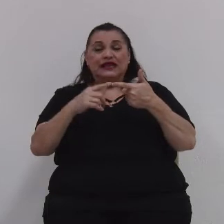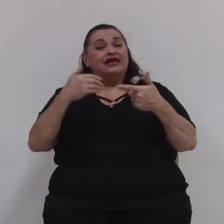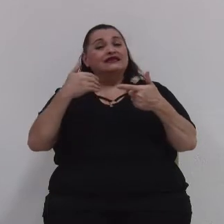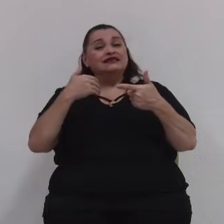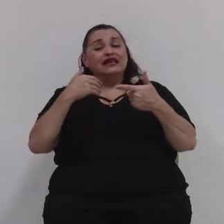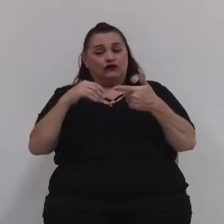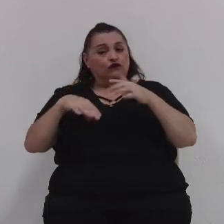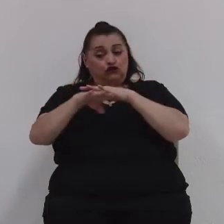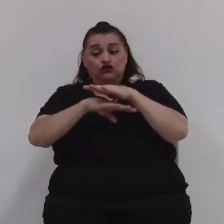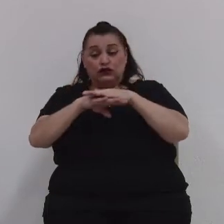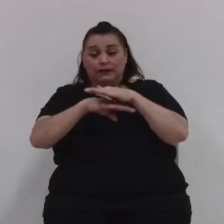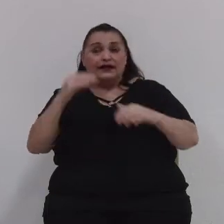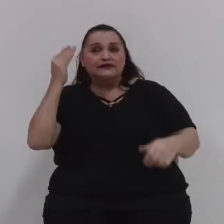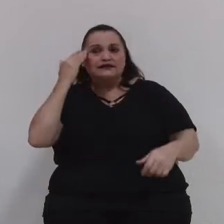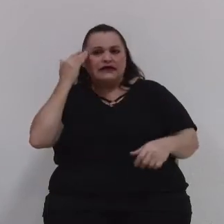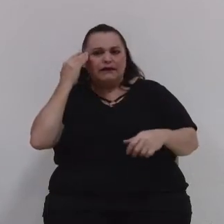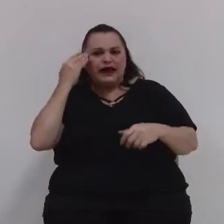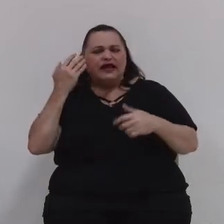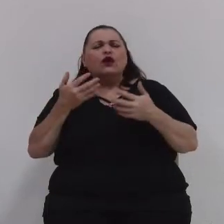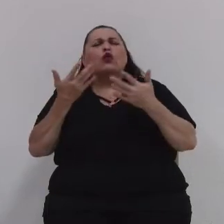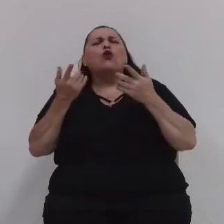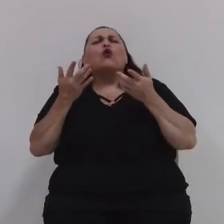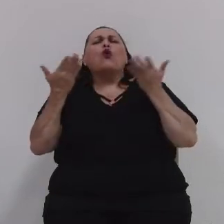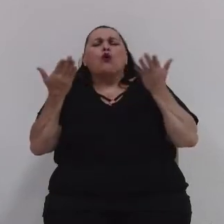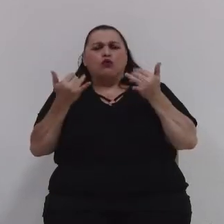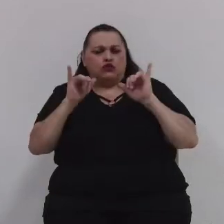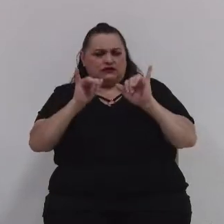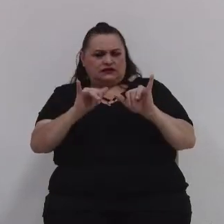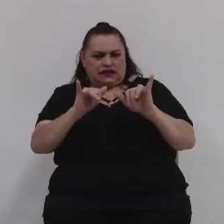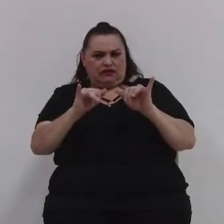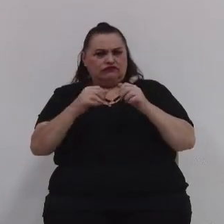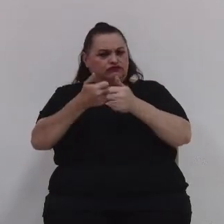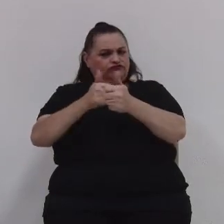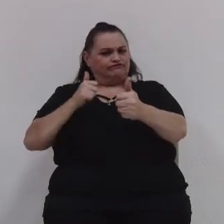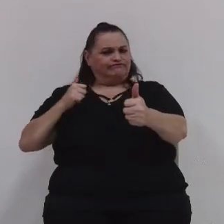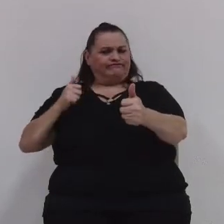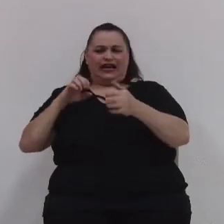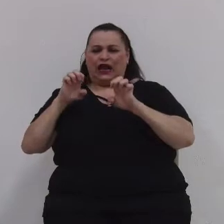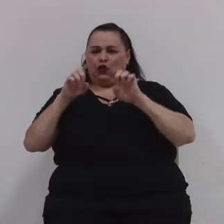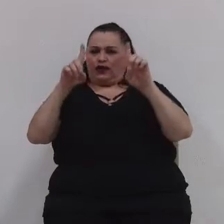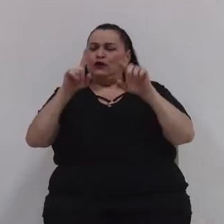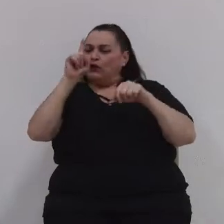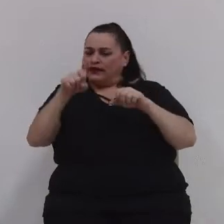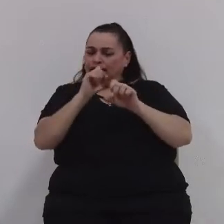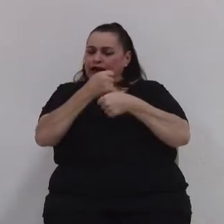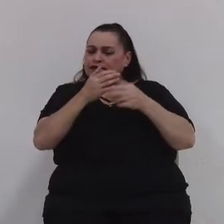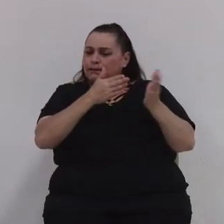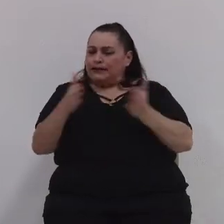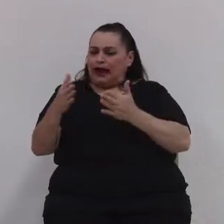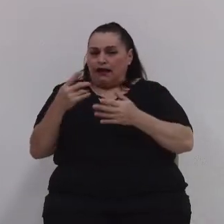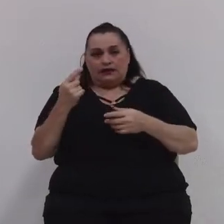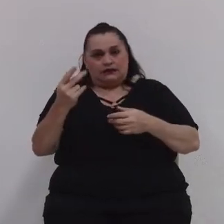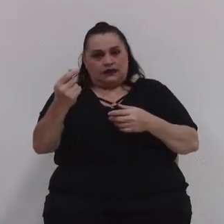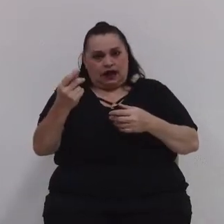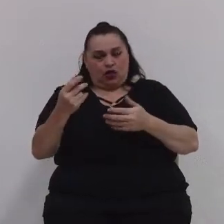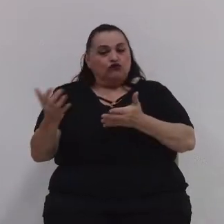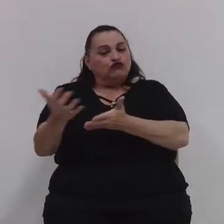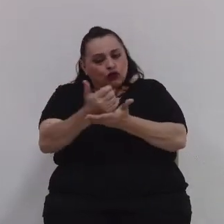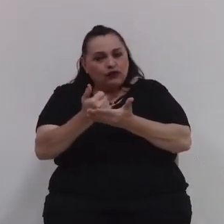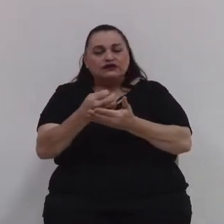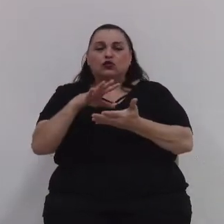es fundamental conocer ese estado exacto del rezago educativo, porque hay que desplegar un plan acelerado de recuperación de